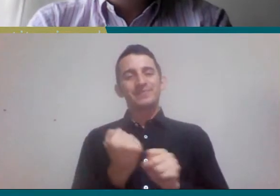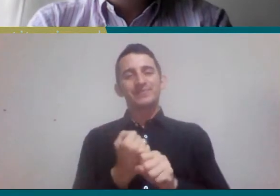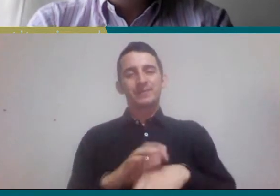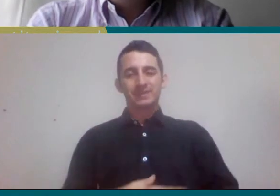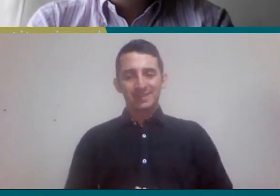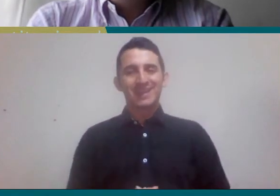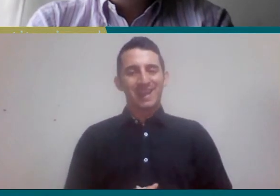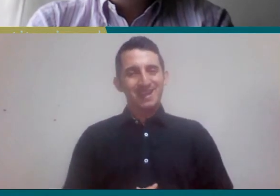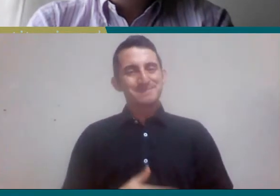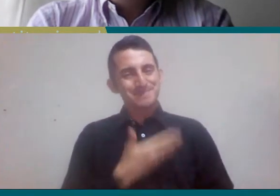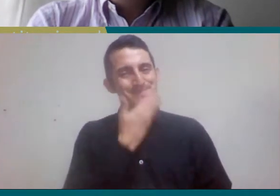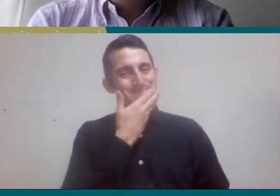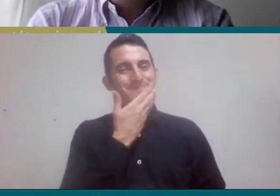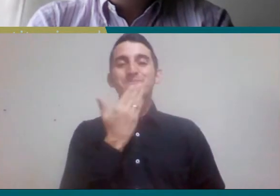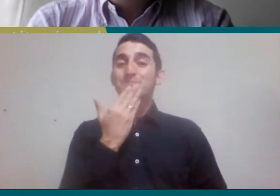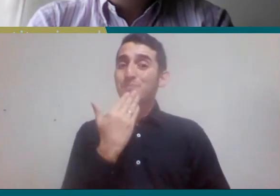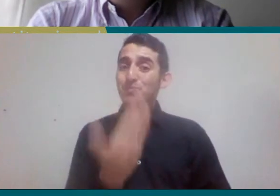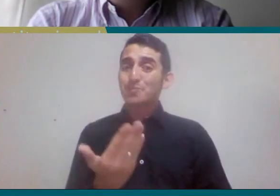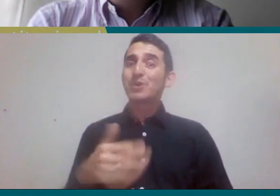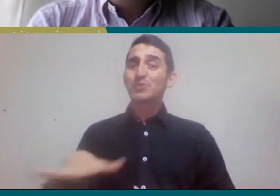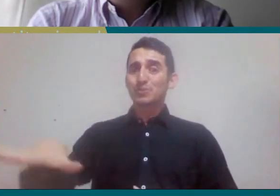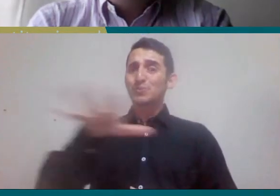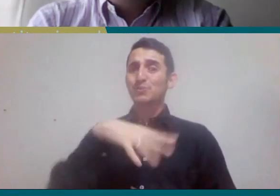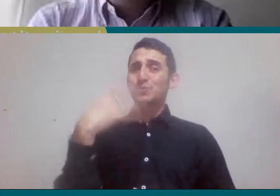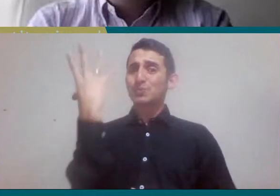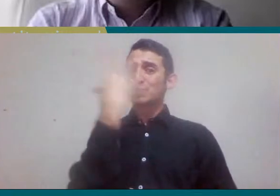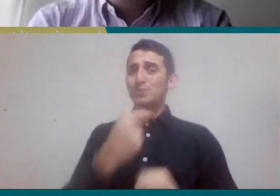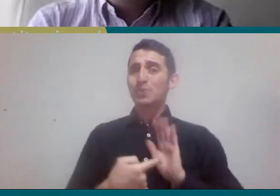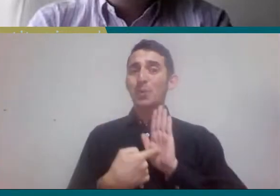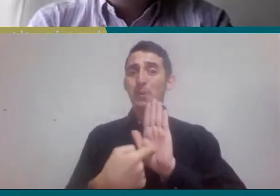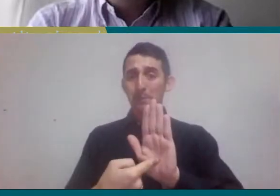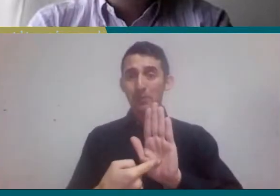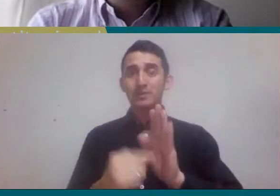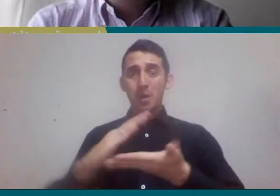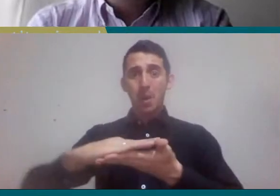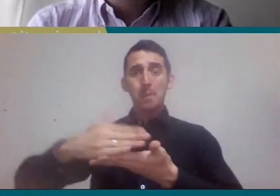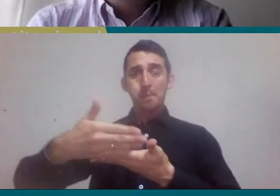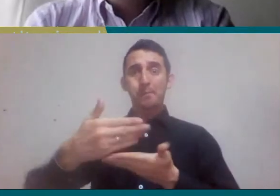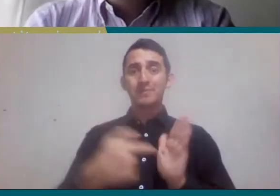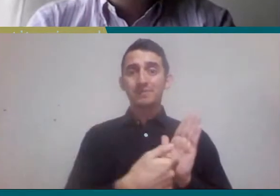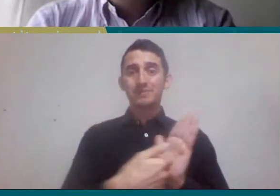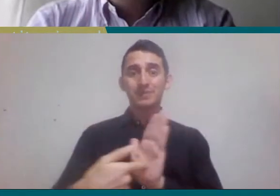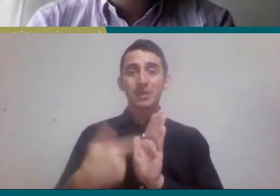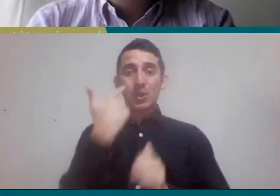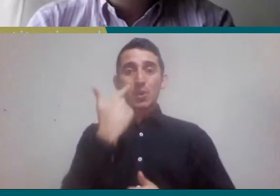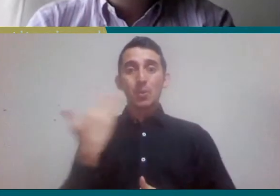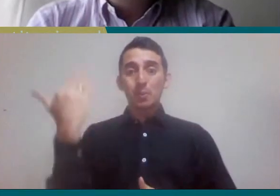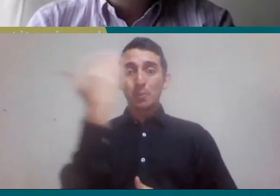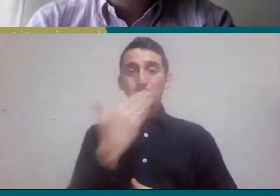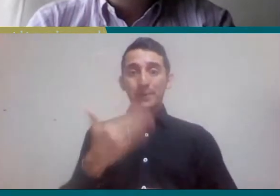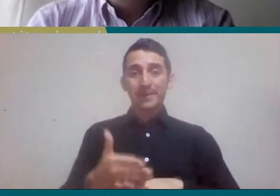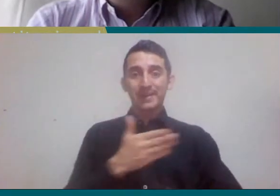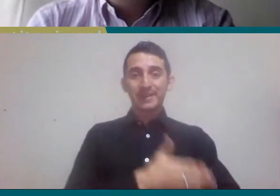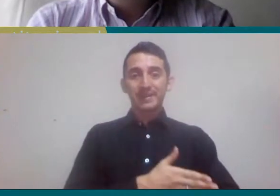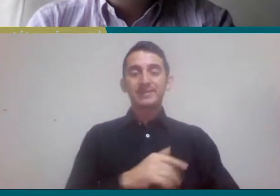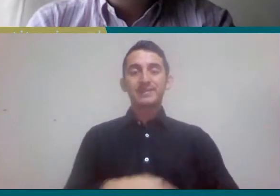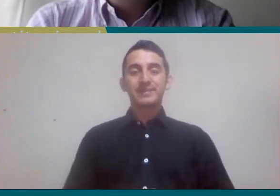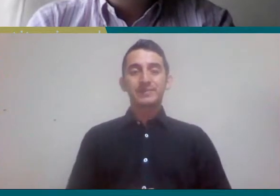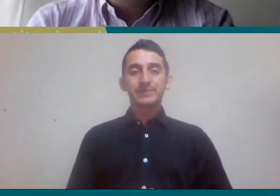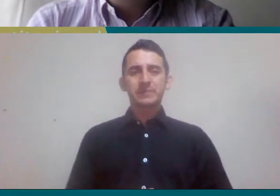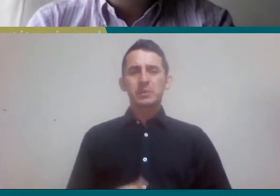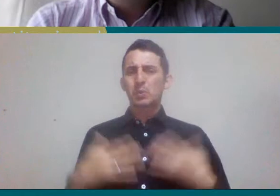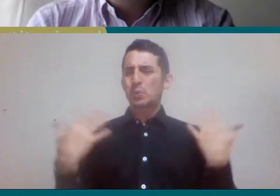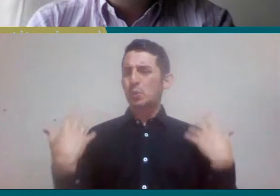Definitivamente muy agradable, un lugar espectacular. Nos mostraba en el computador cuando hicimos las pruebas, repito, y no,